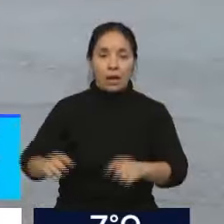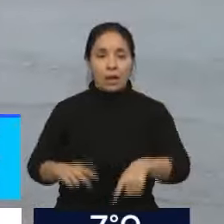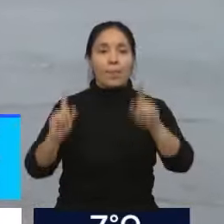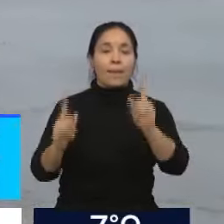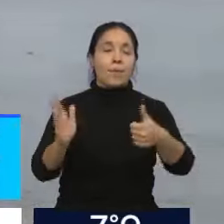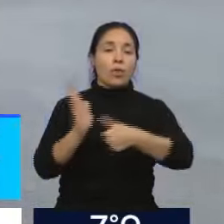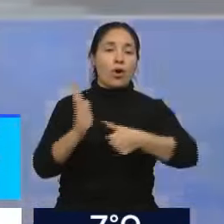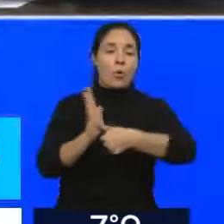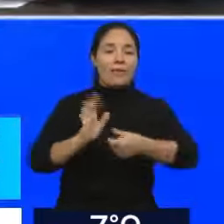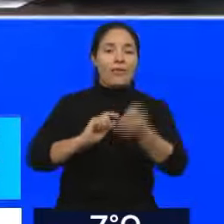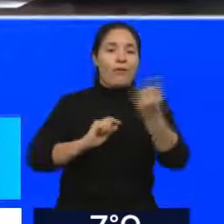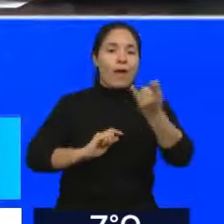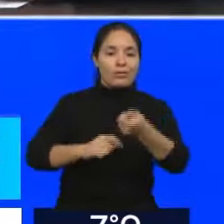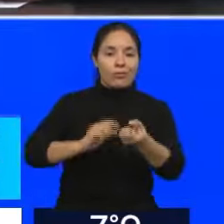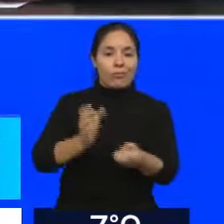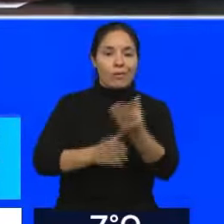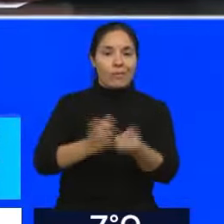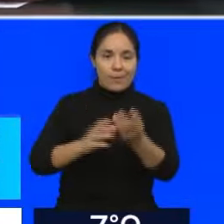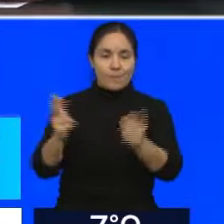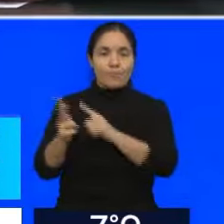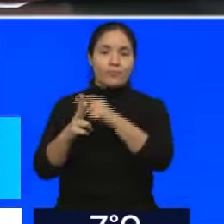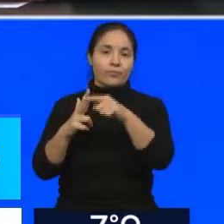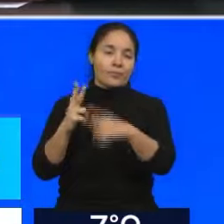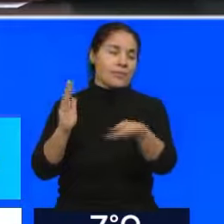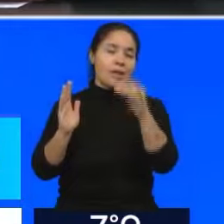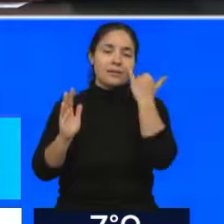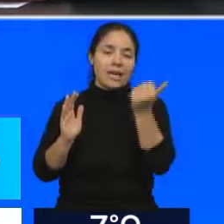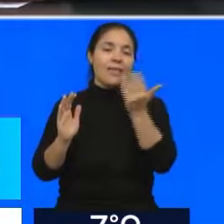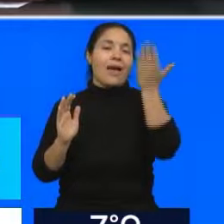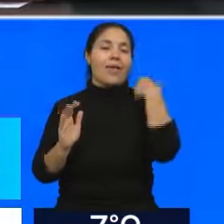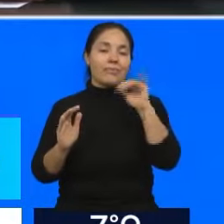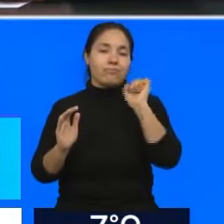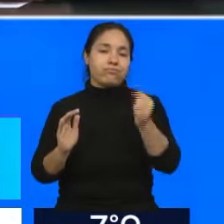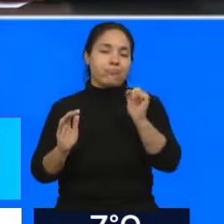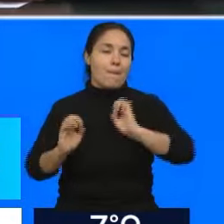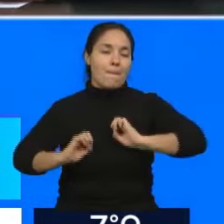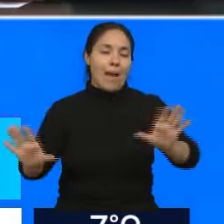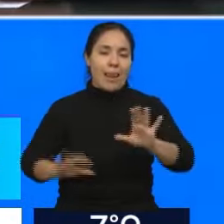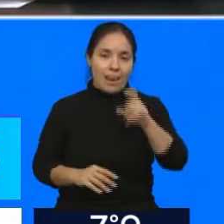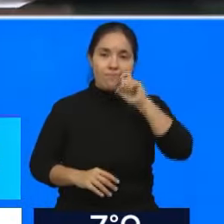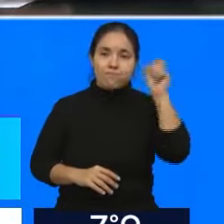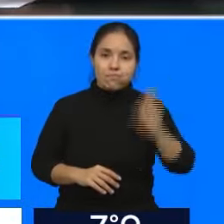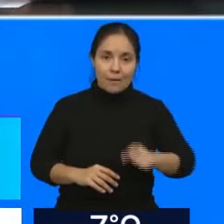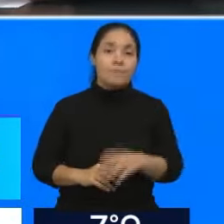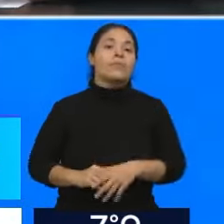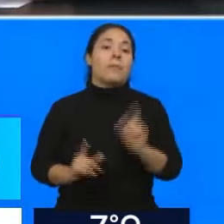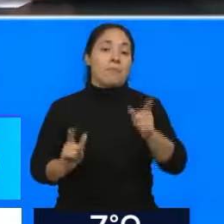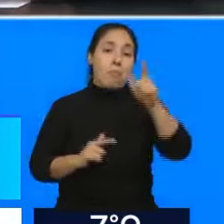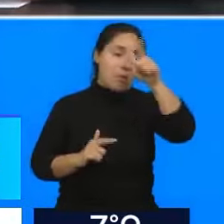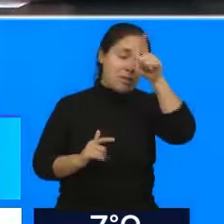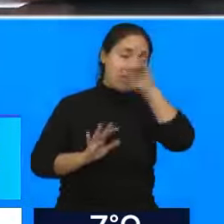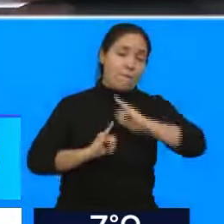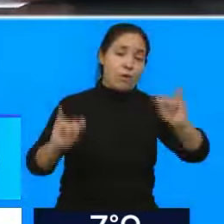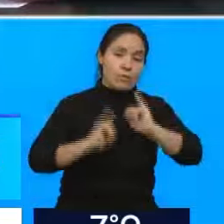documentación adulterada. Los antecedentes de estas 3 personas que, según indicó la policía, fuentes